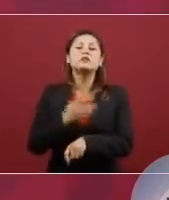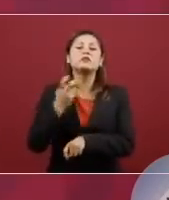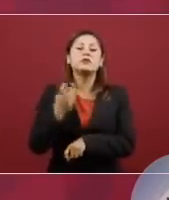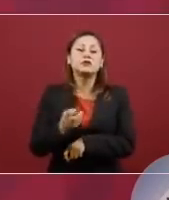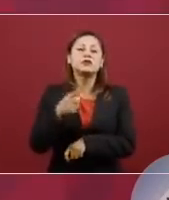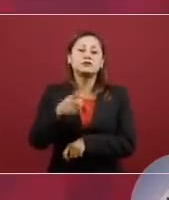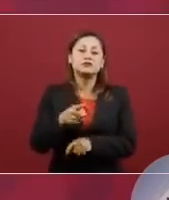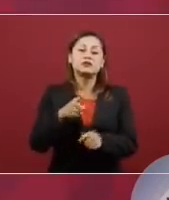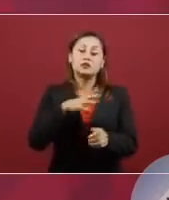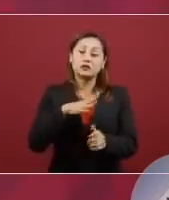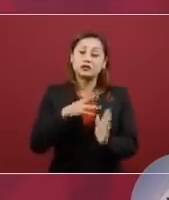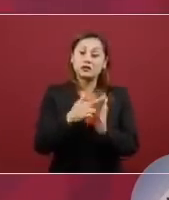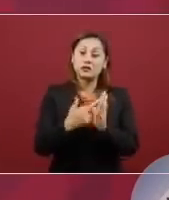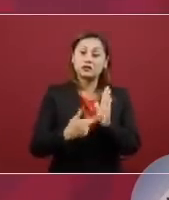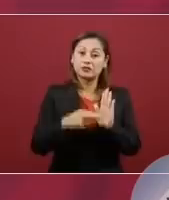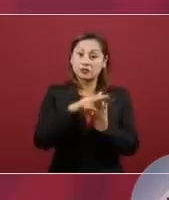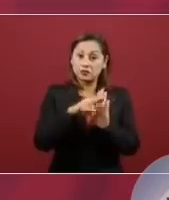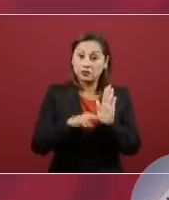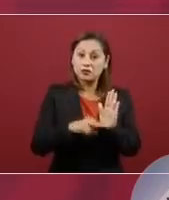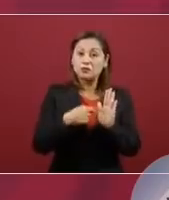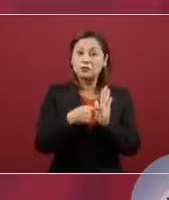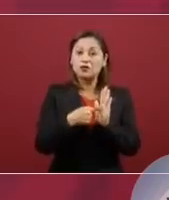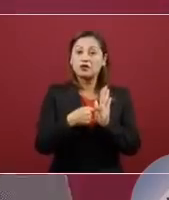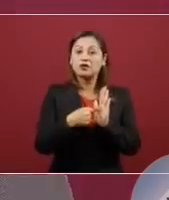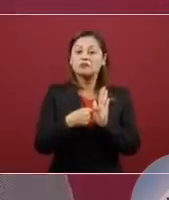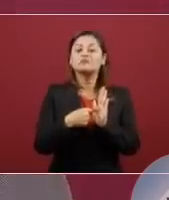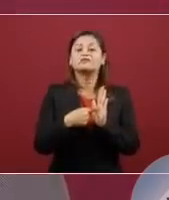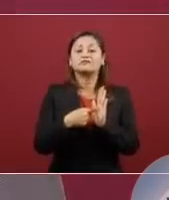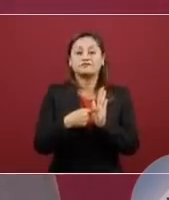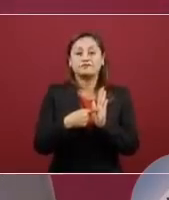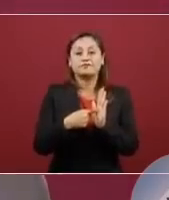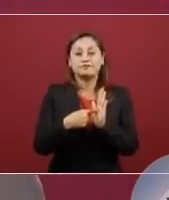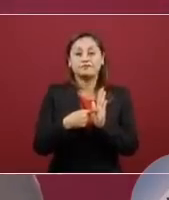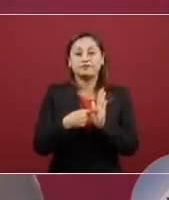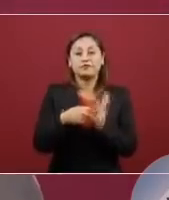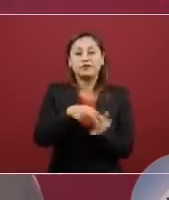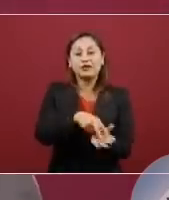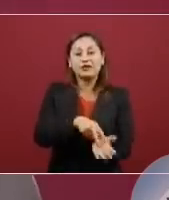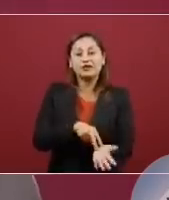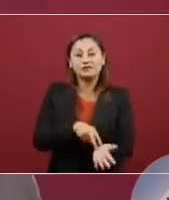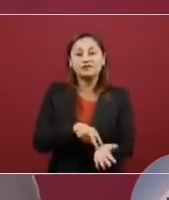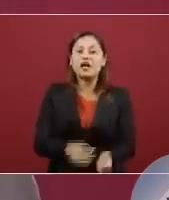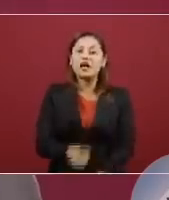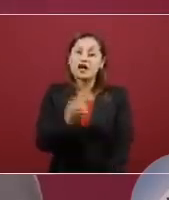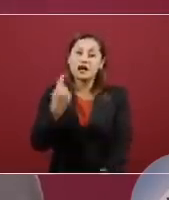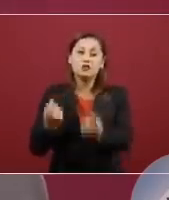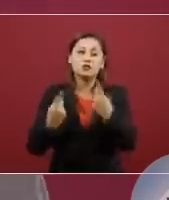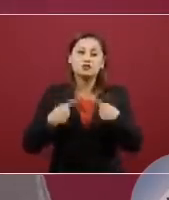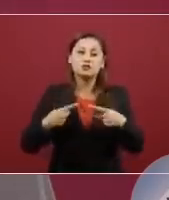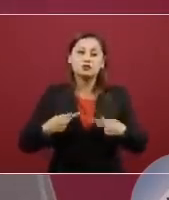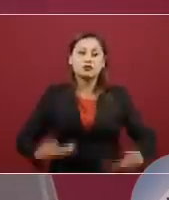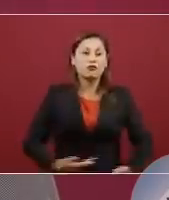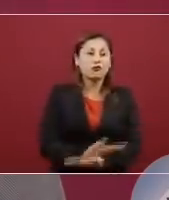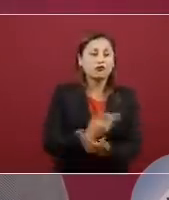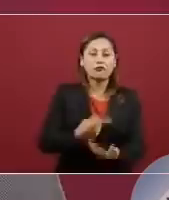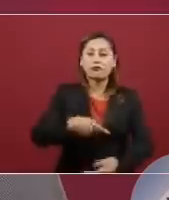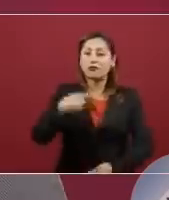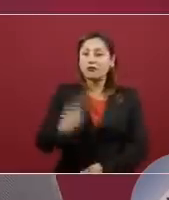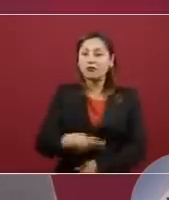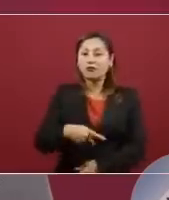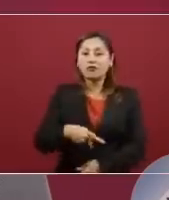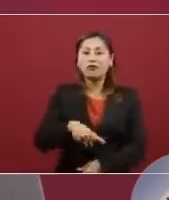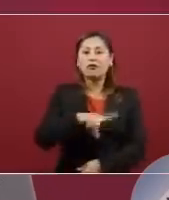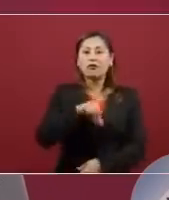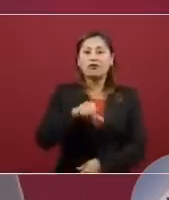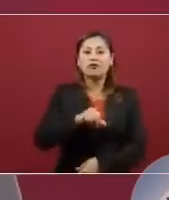al mecanismo en la Ciudad de México, porque son la gente que lamentablemente tuvo que emigrar de su lugar de origen hacia la ciudad, que es lo que